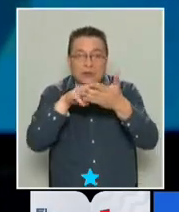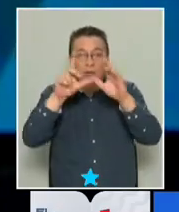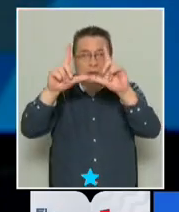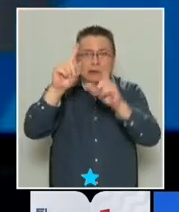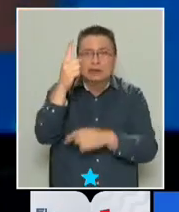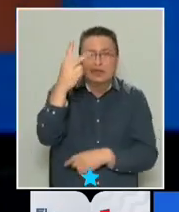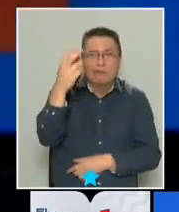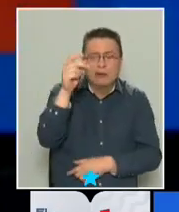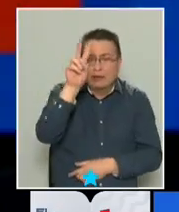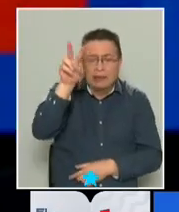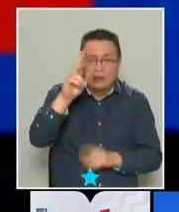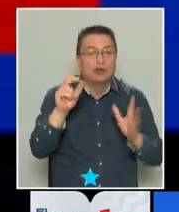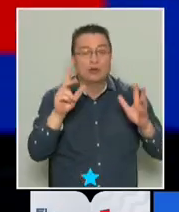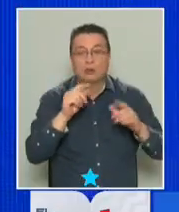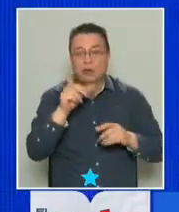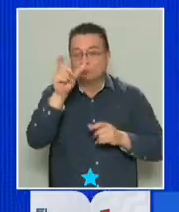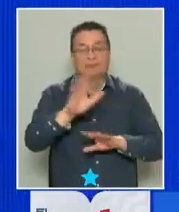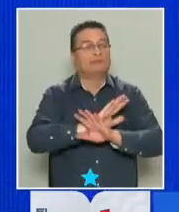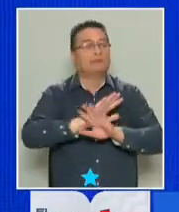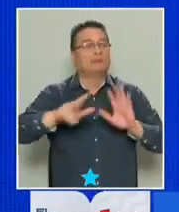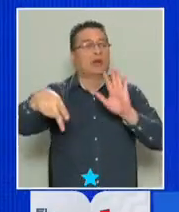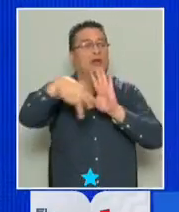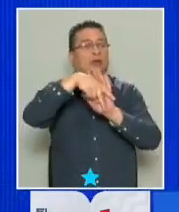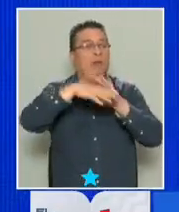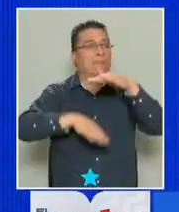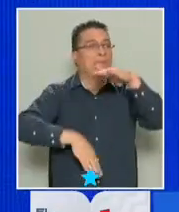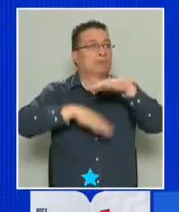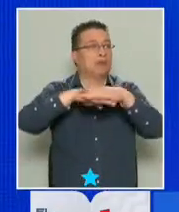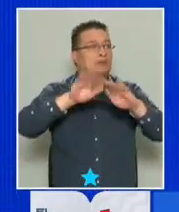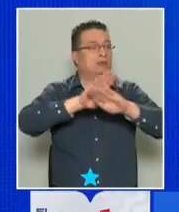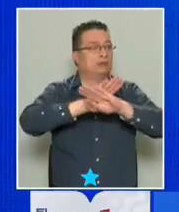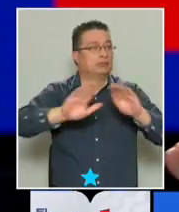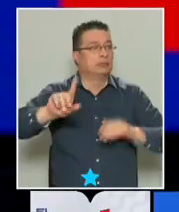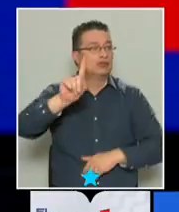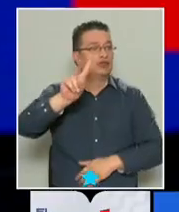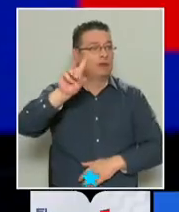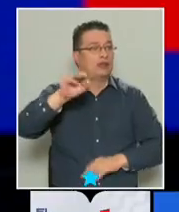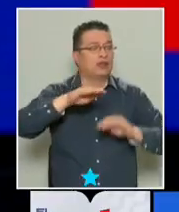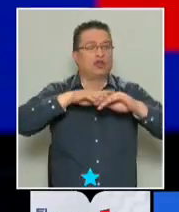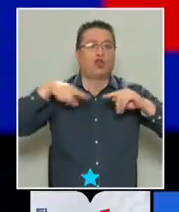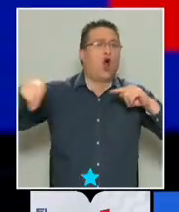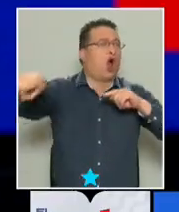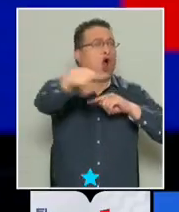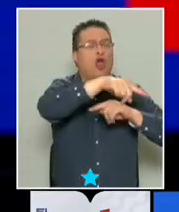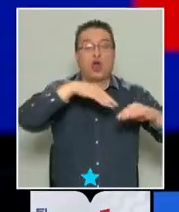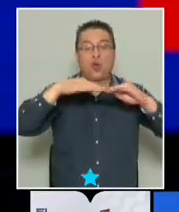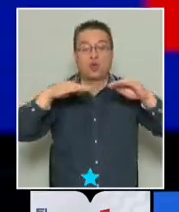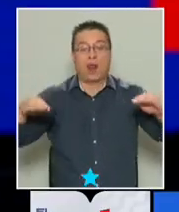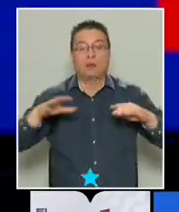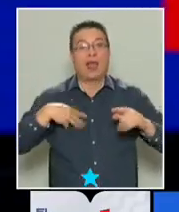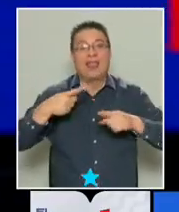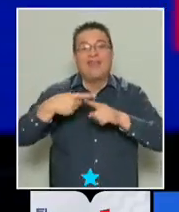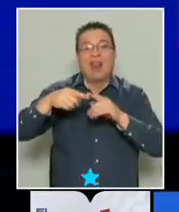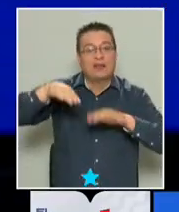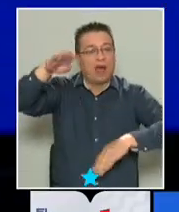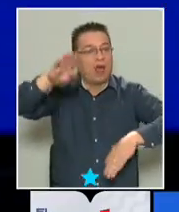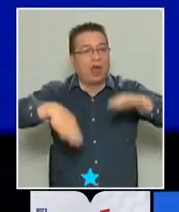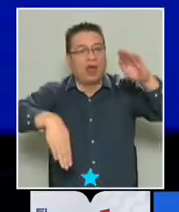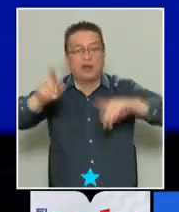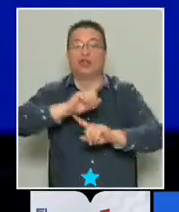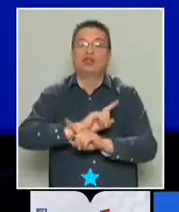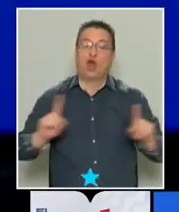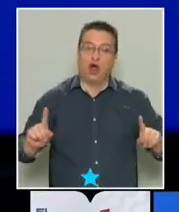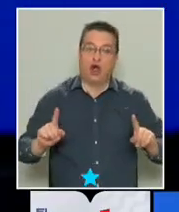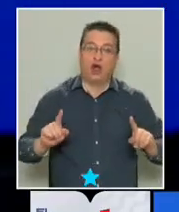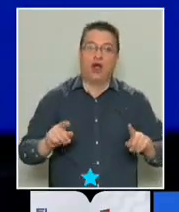120 que la persona normal no ve la persona ve el máximo cuando se pasa al máximo para todos iguales esto sí que no puedo siempre estar diferenciando por eso la igualdad sustantiva